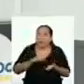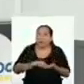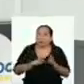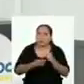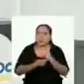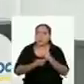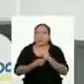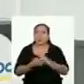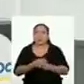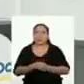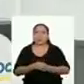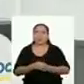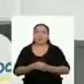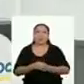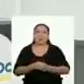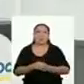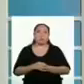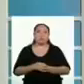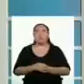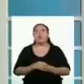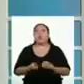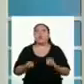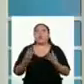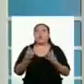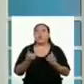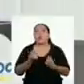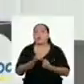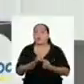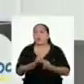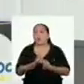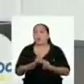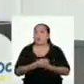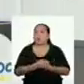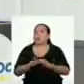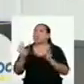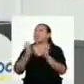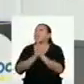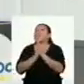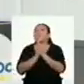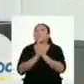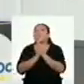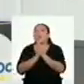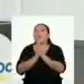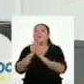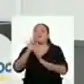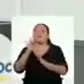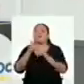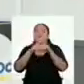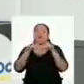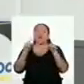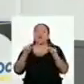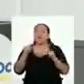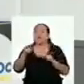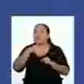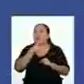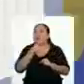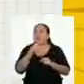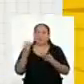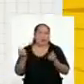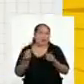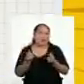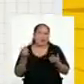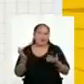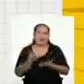Entonces, ¿cuánto dinero tendría en total? Ahora te explico. Con fórmula. Ya me gustó eso de las fórmulas. Lo agilizan todos.